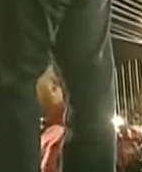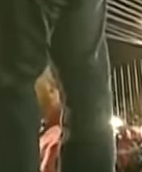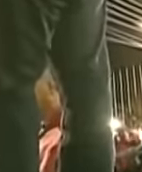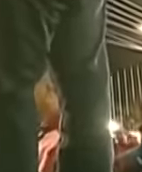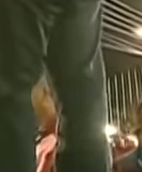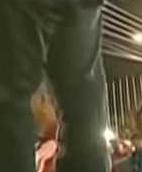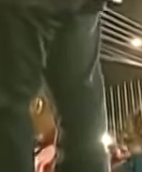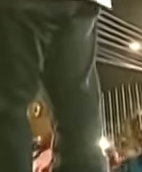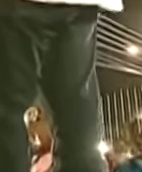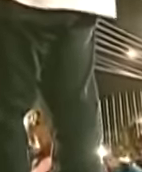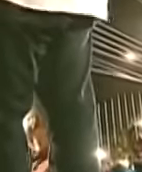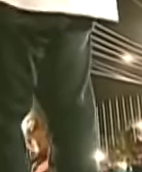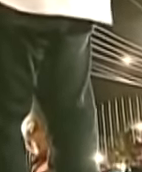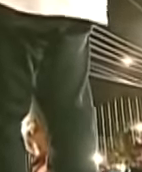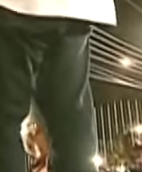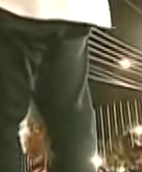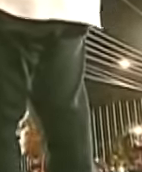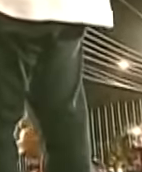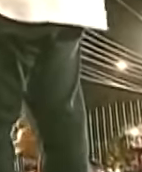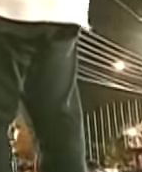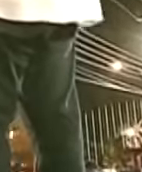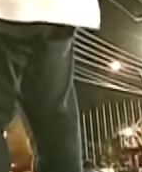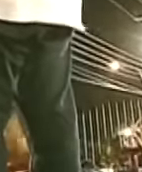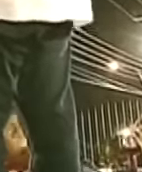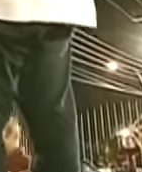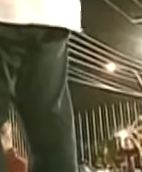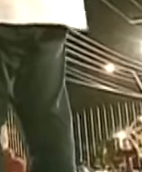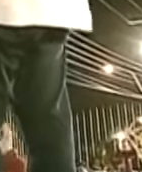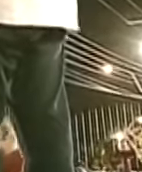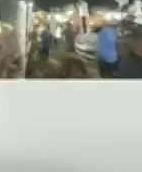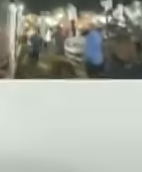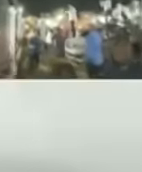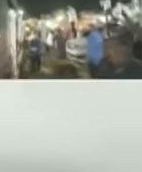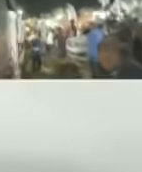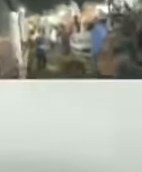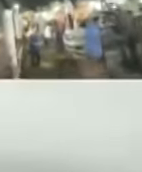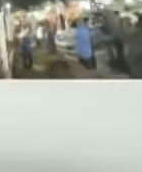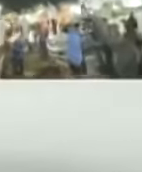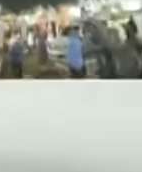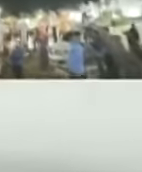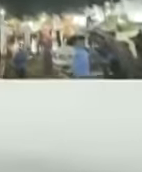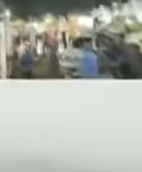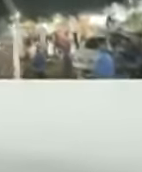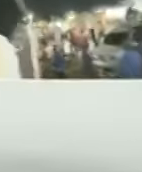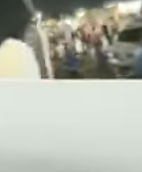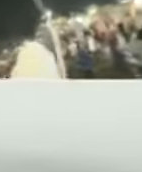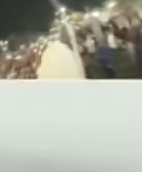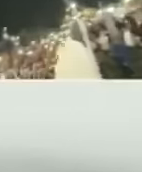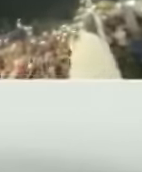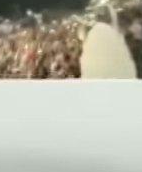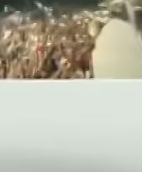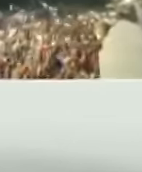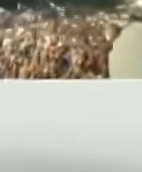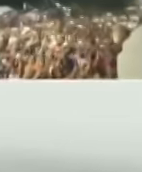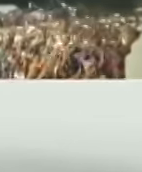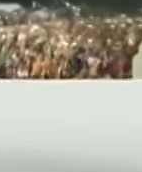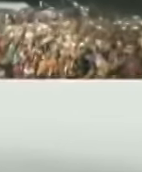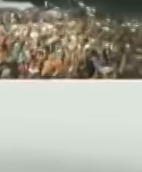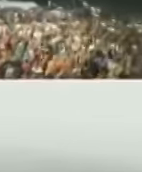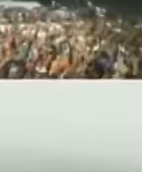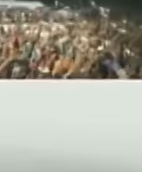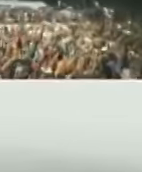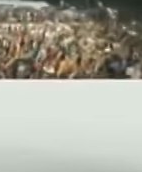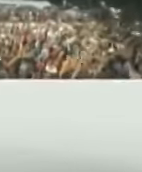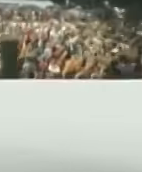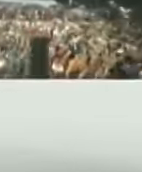la República Bolivariana de Venezuela, Nicolás Maduro Moros, compartir, escuchar esta algarabía del pueblo venezolano,